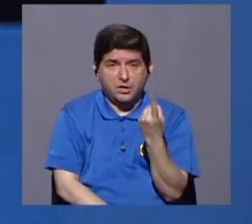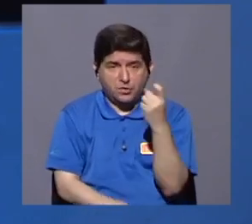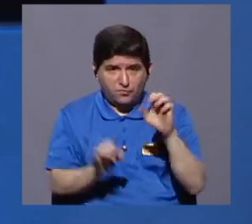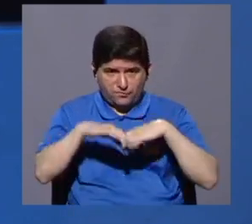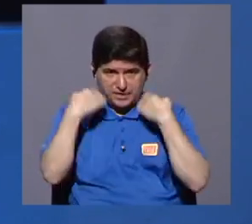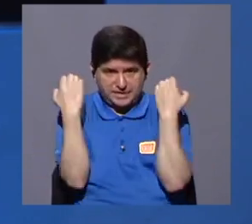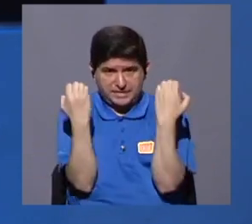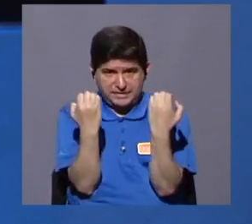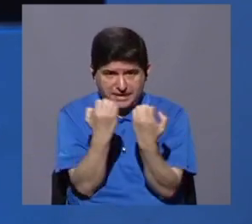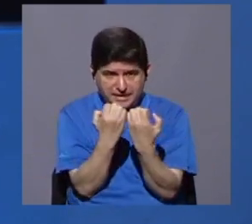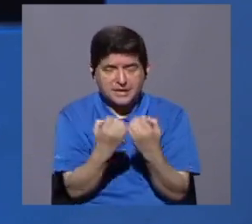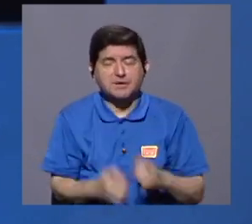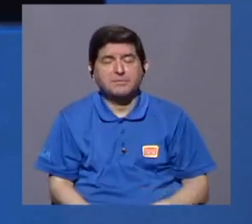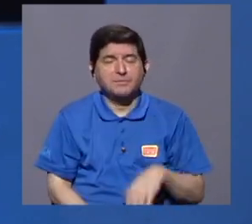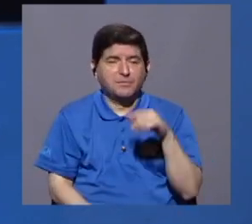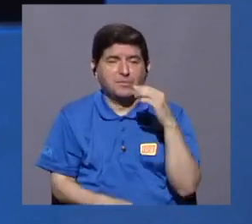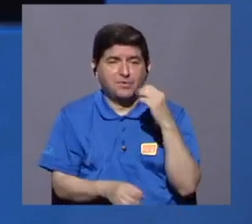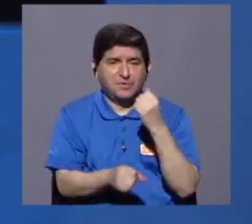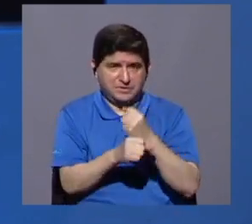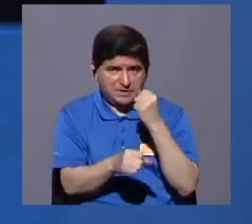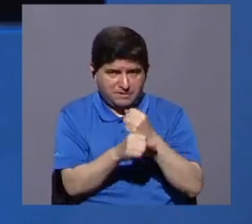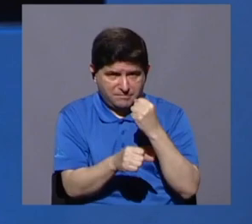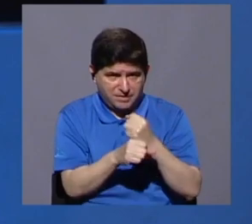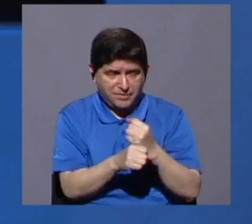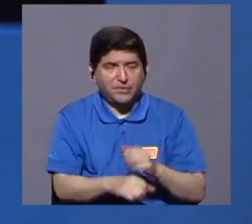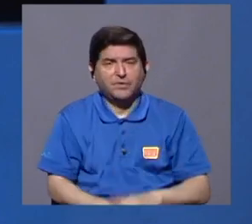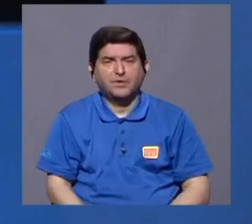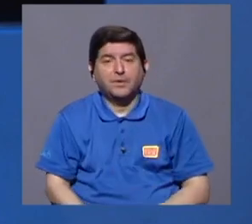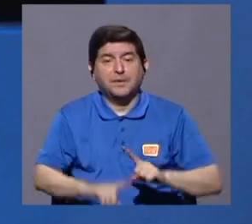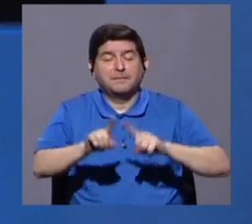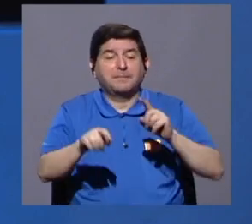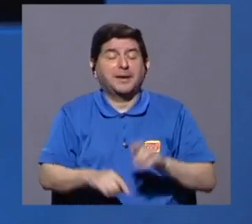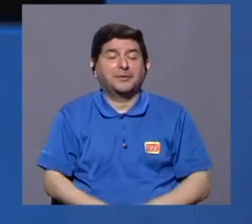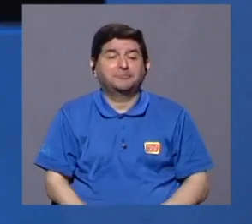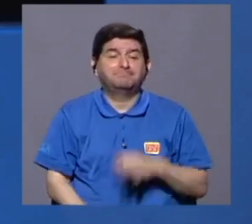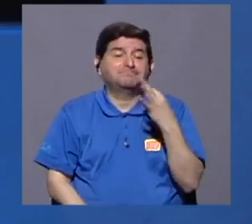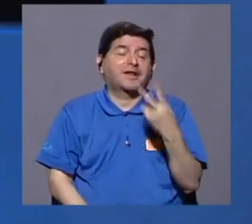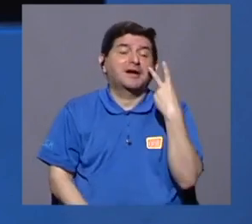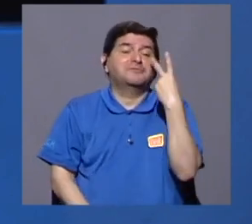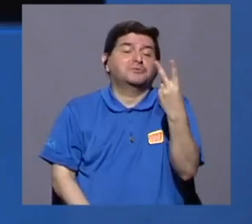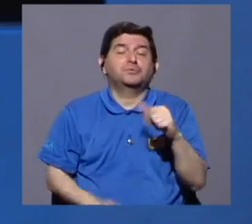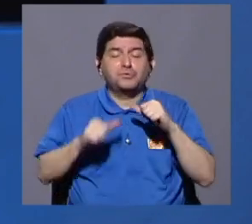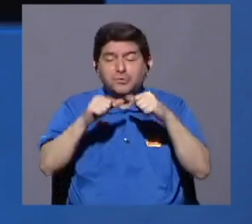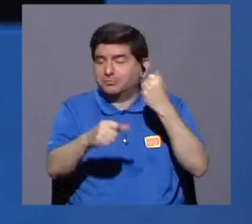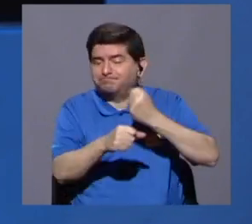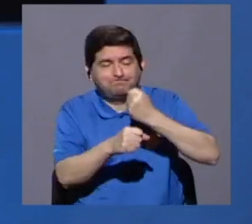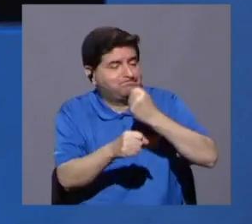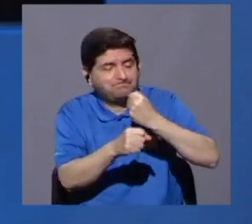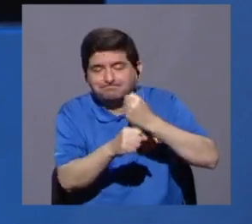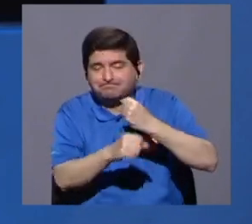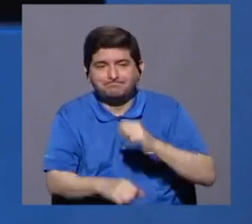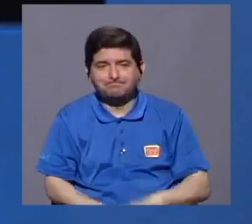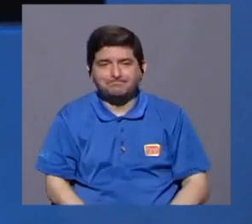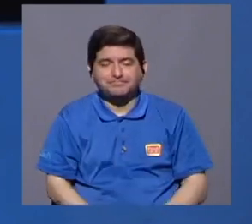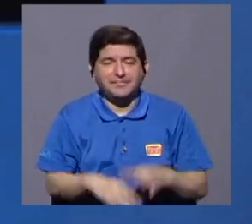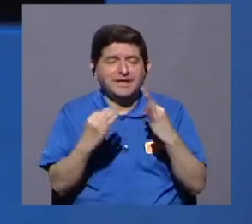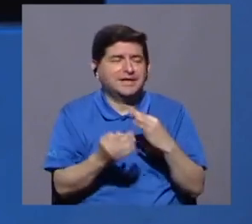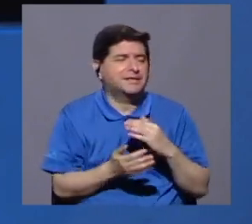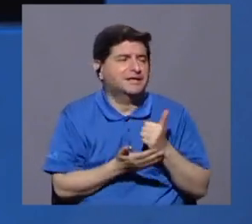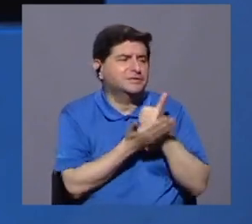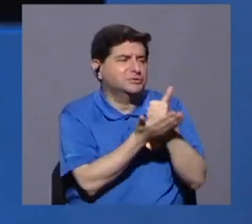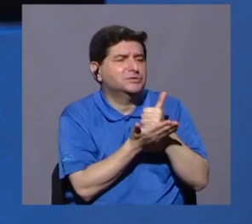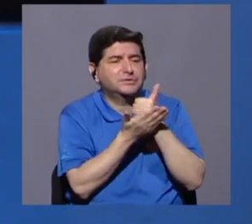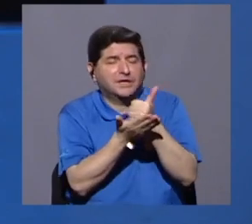equipo para ese tipo de trabajos pero veremos verdad miremos seguiremos trabajando y pues tocando las puertas